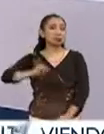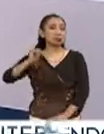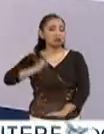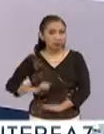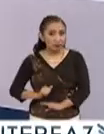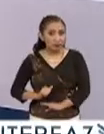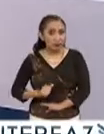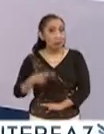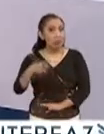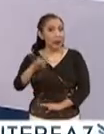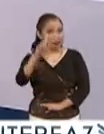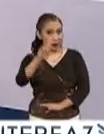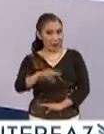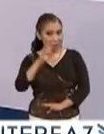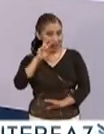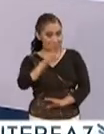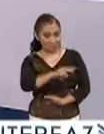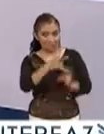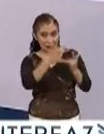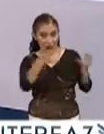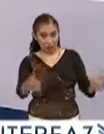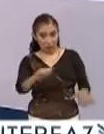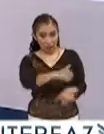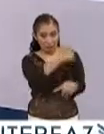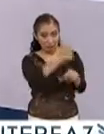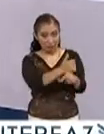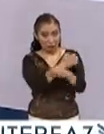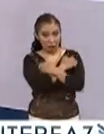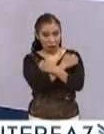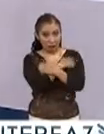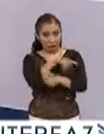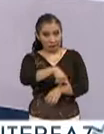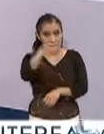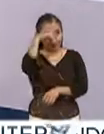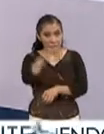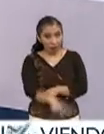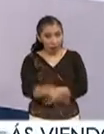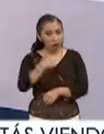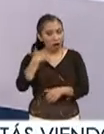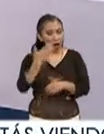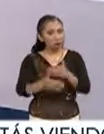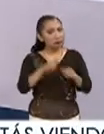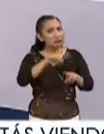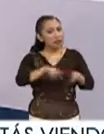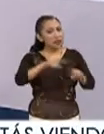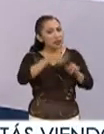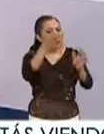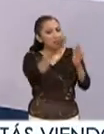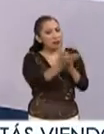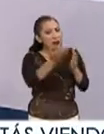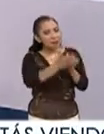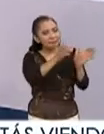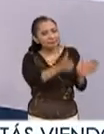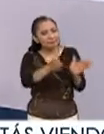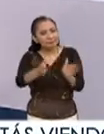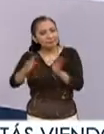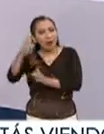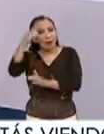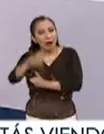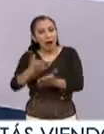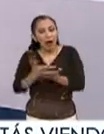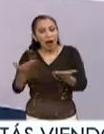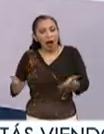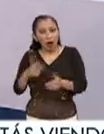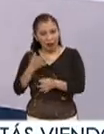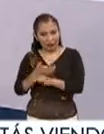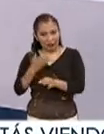siempre. Sin embargo, la historia del establecimiento del sistema educativo de nuestro país ha cruzado varias etapas fundamentales para poder llegar